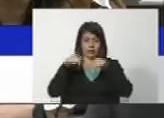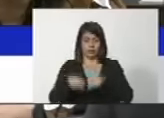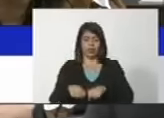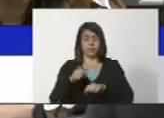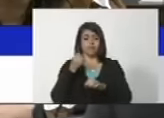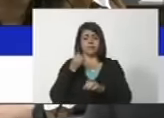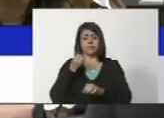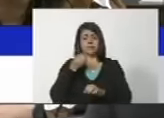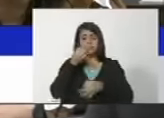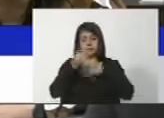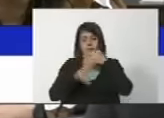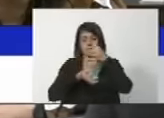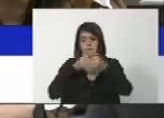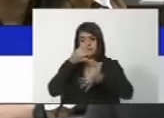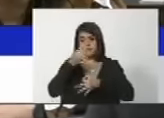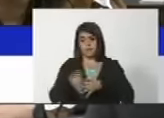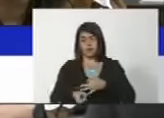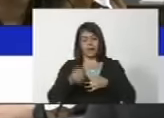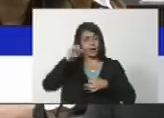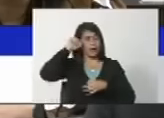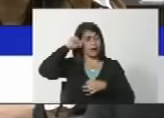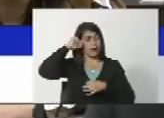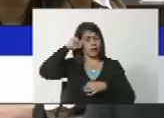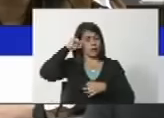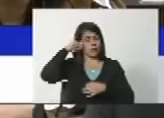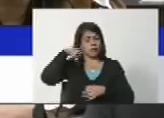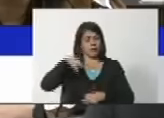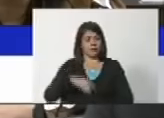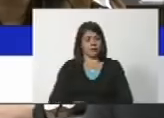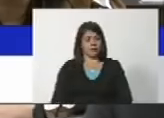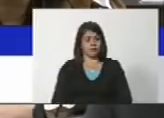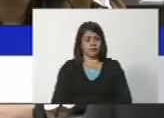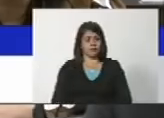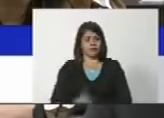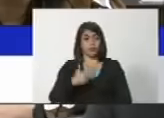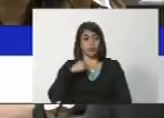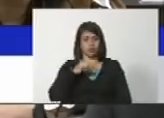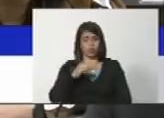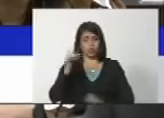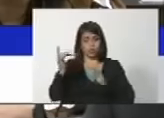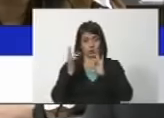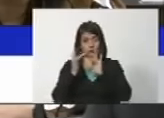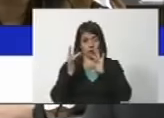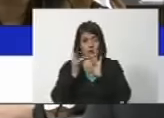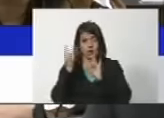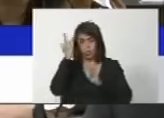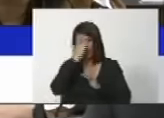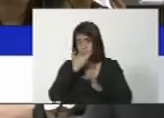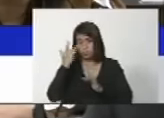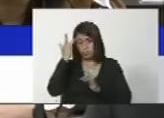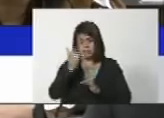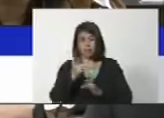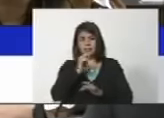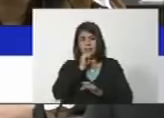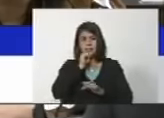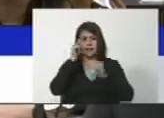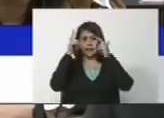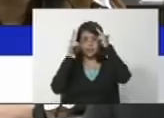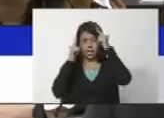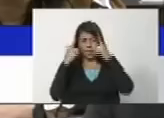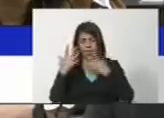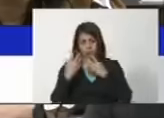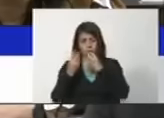mi intervención hablando y recordando que quien nos acercó a la Madre África fue el comandante